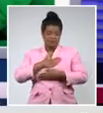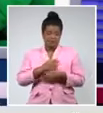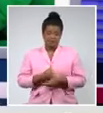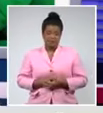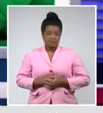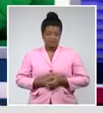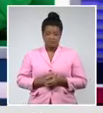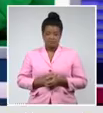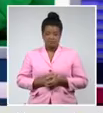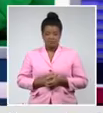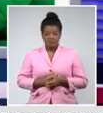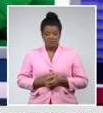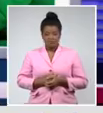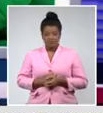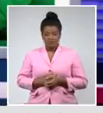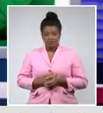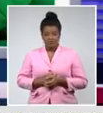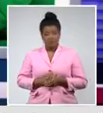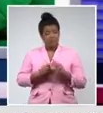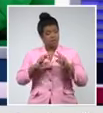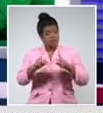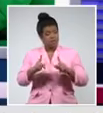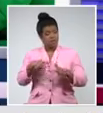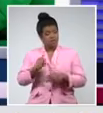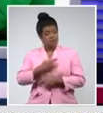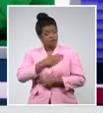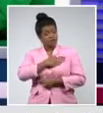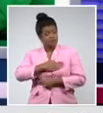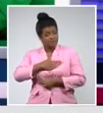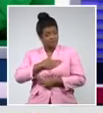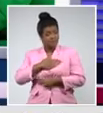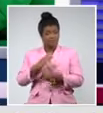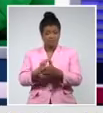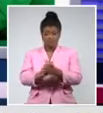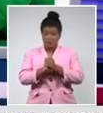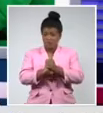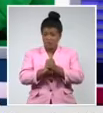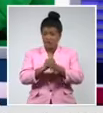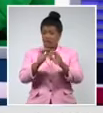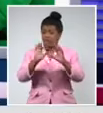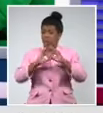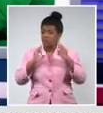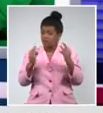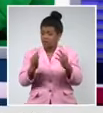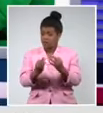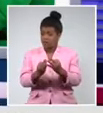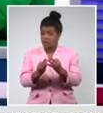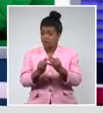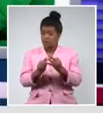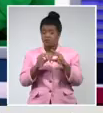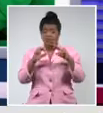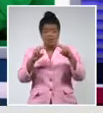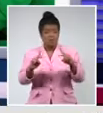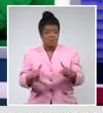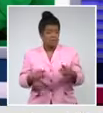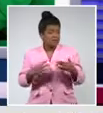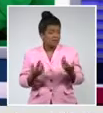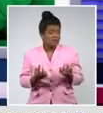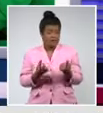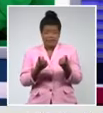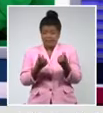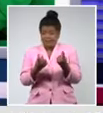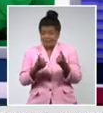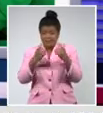reanimación. Reiteramos nuestras condolencias, familiares, amistades, reiteramos la necesidad